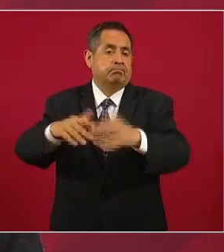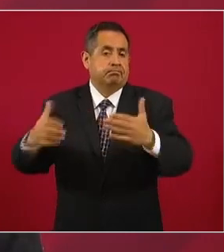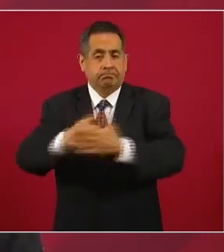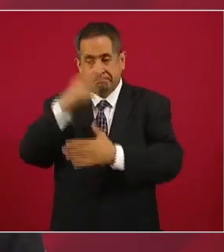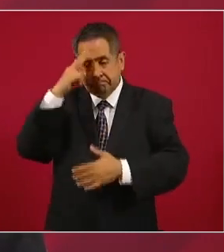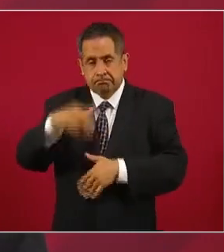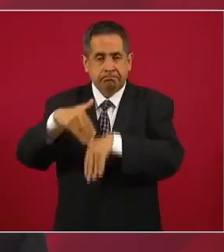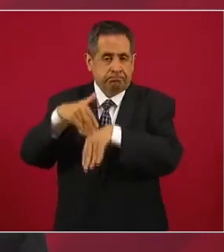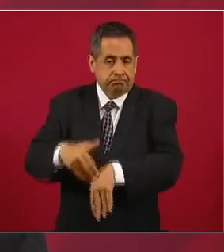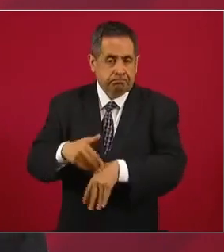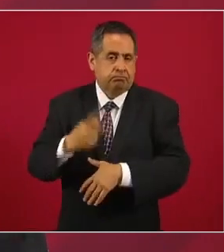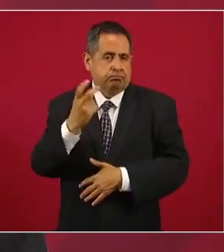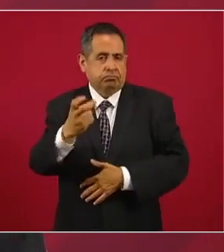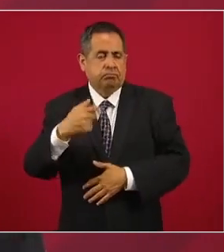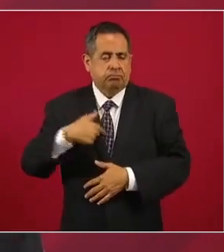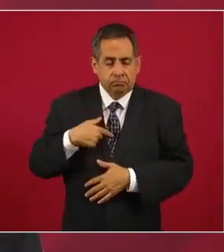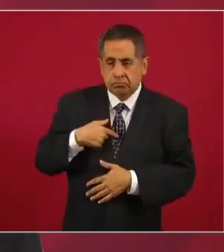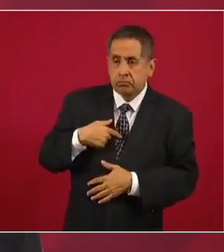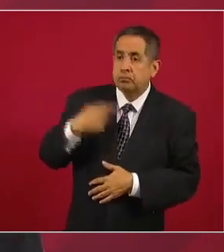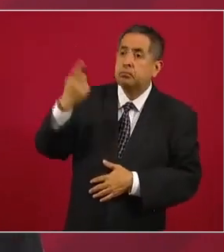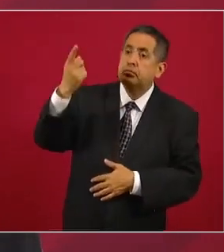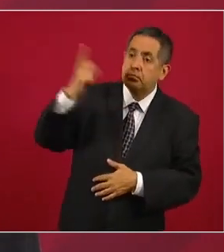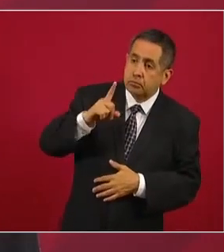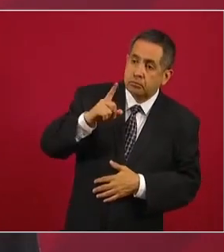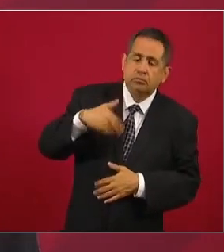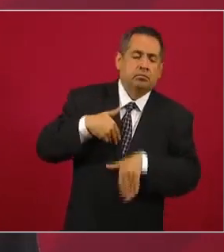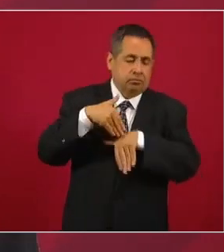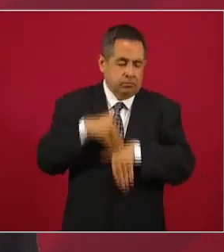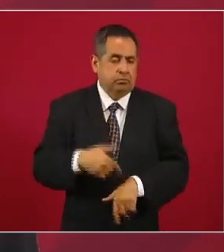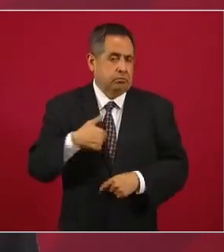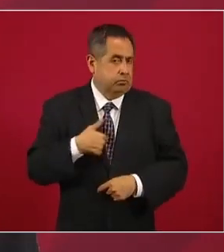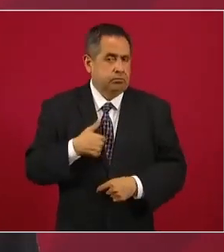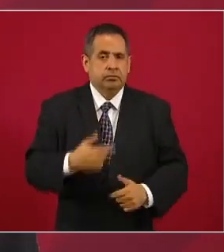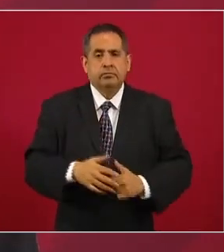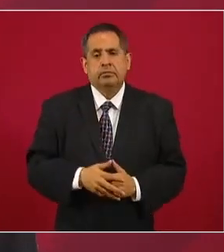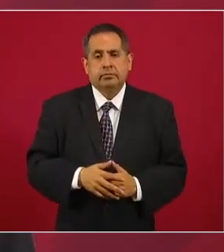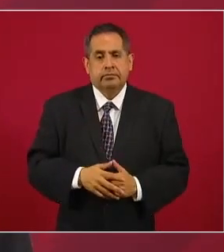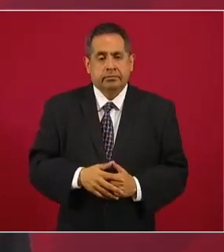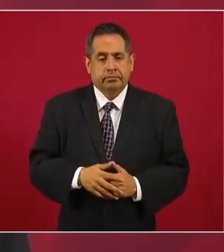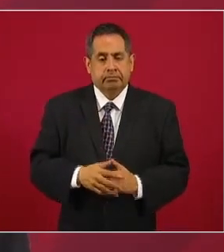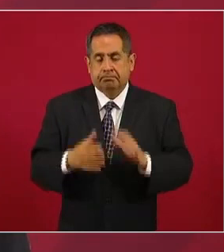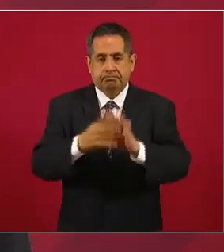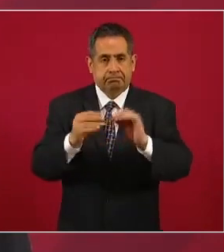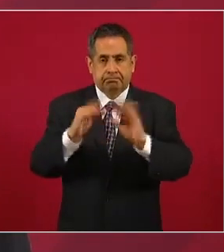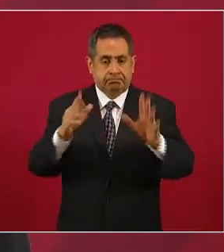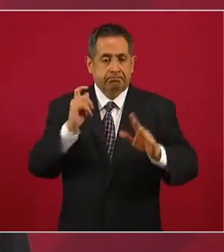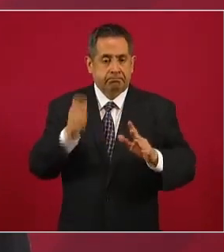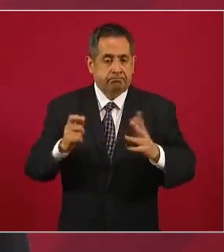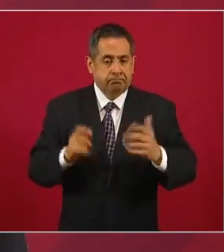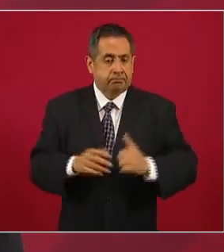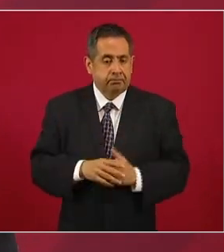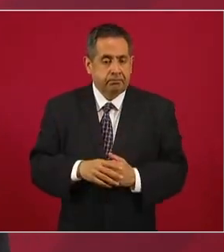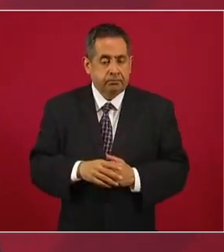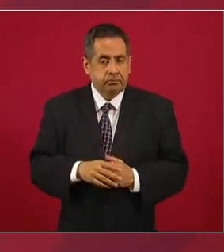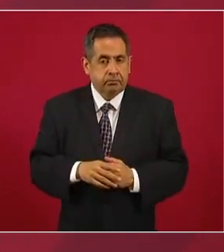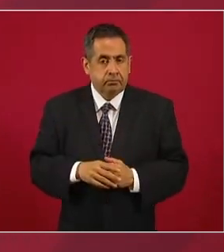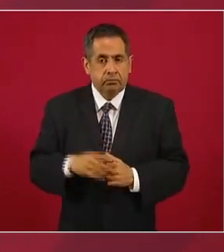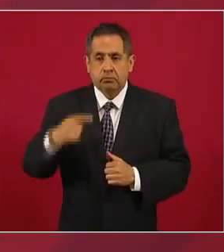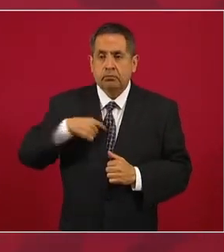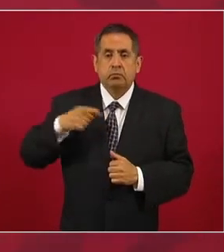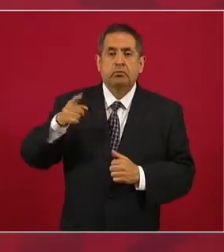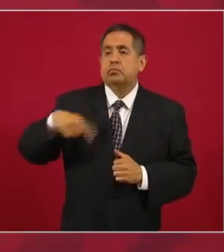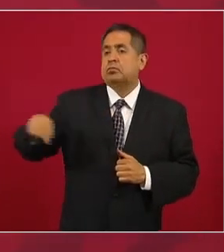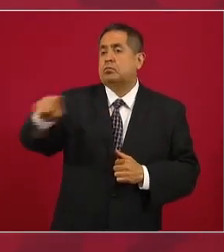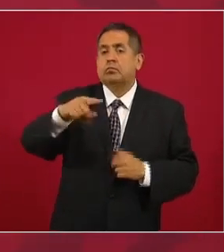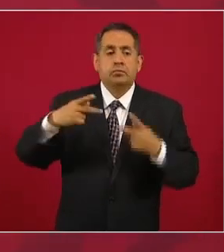me he propuesto mandar obedeciendo. En otras palabras, nunca traicionaré